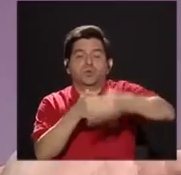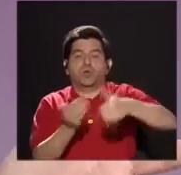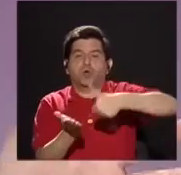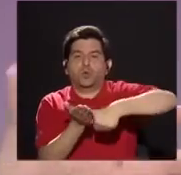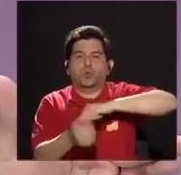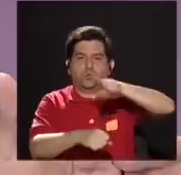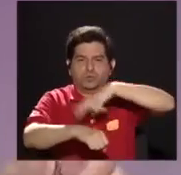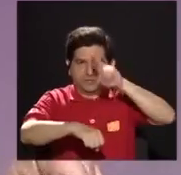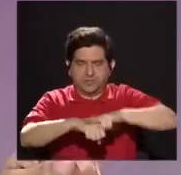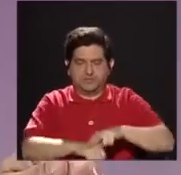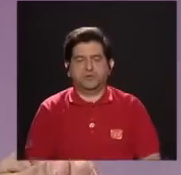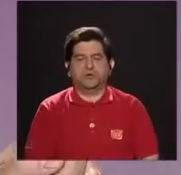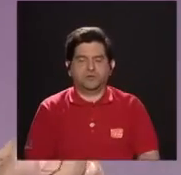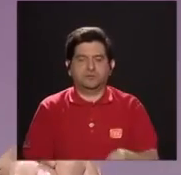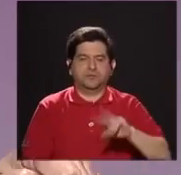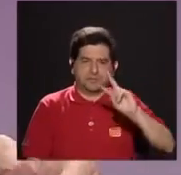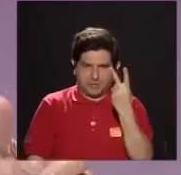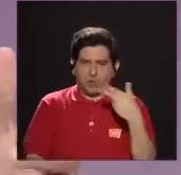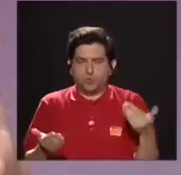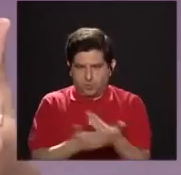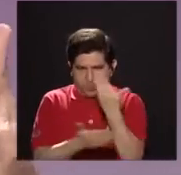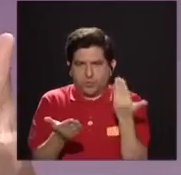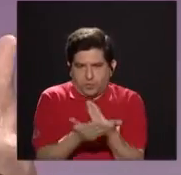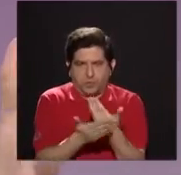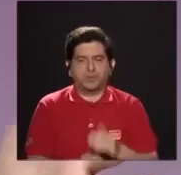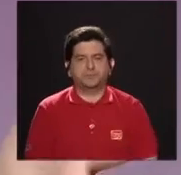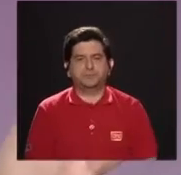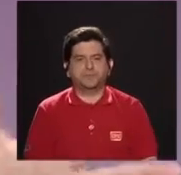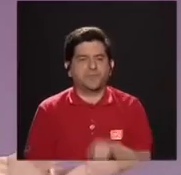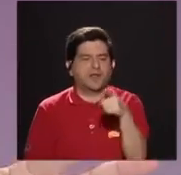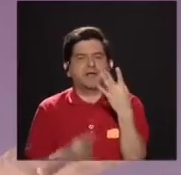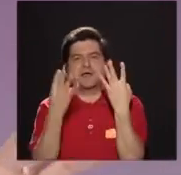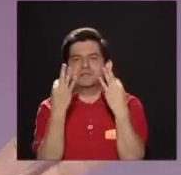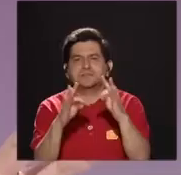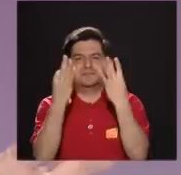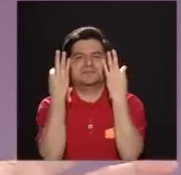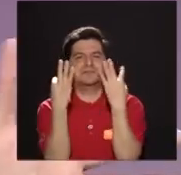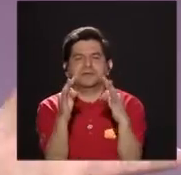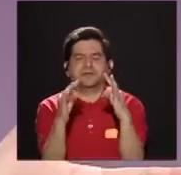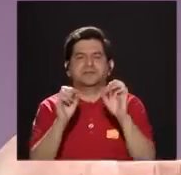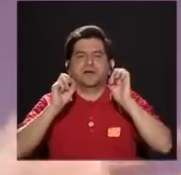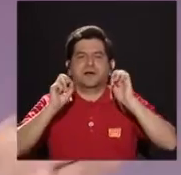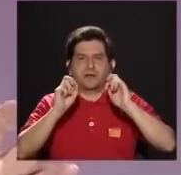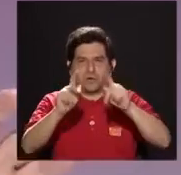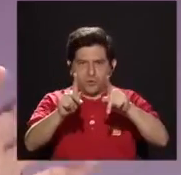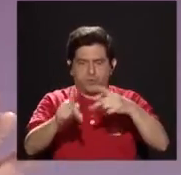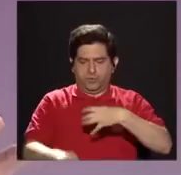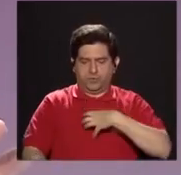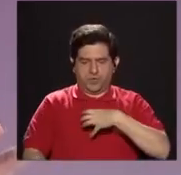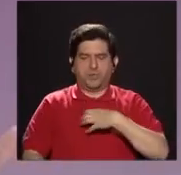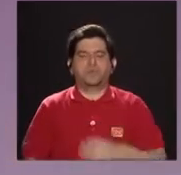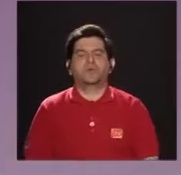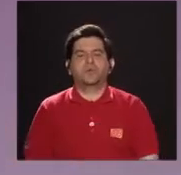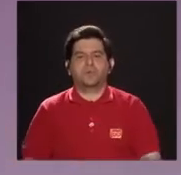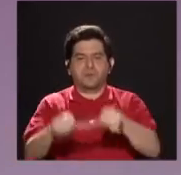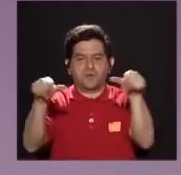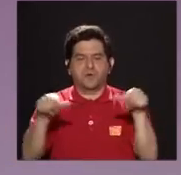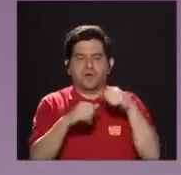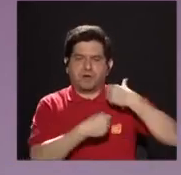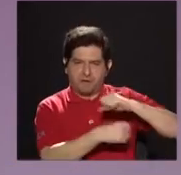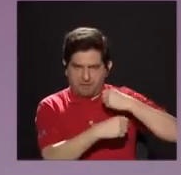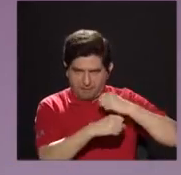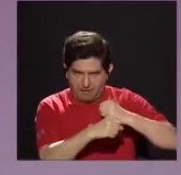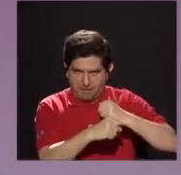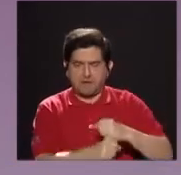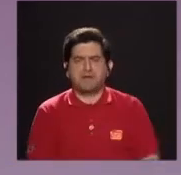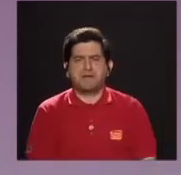que es la nueva novedad. Esto para darle un chance o un espacio propio a lo local, ¿verdad? Eso era muy importante, y